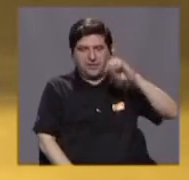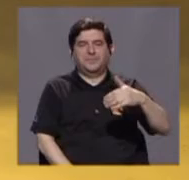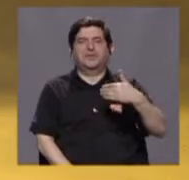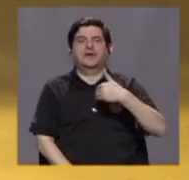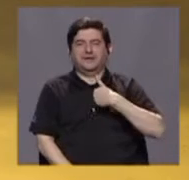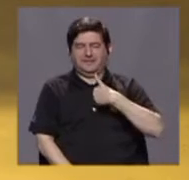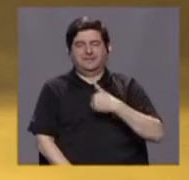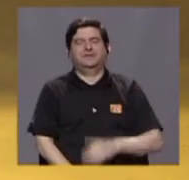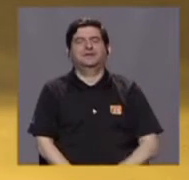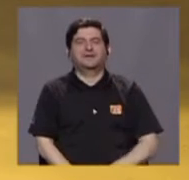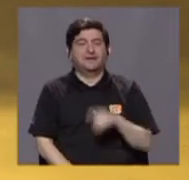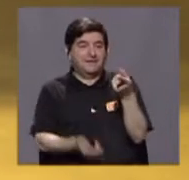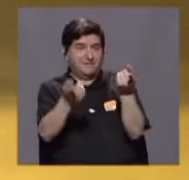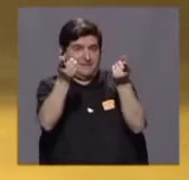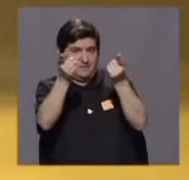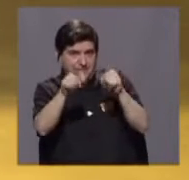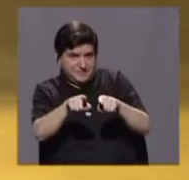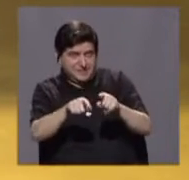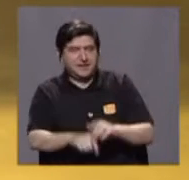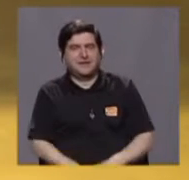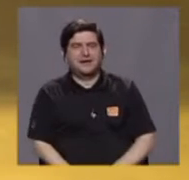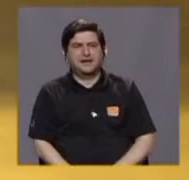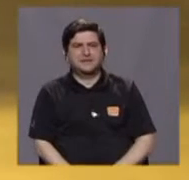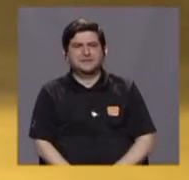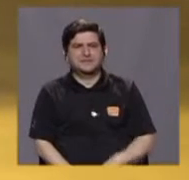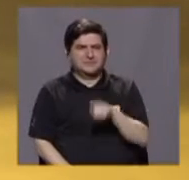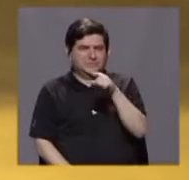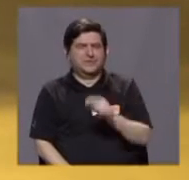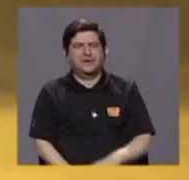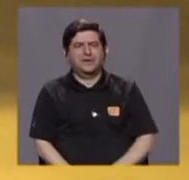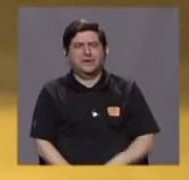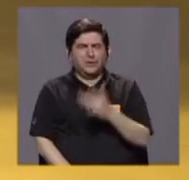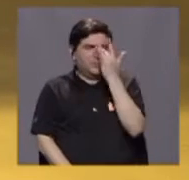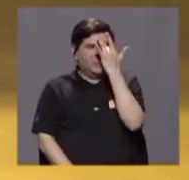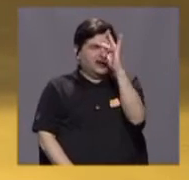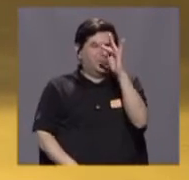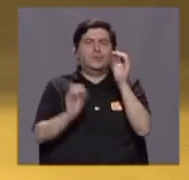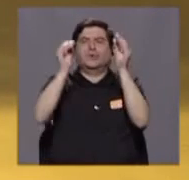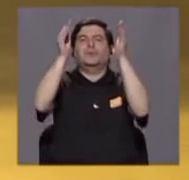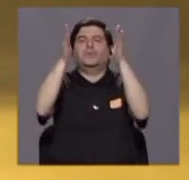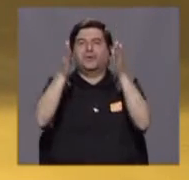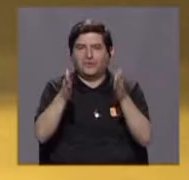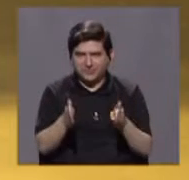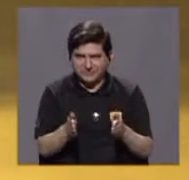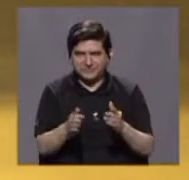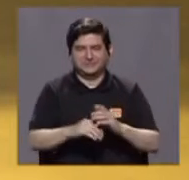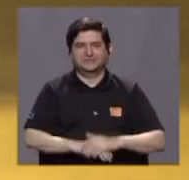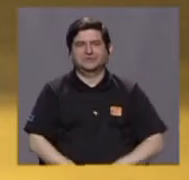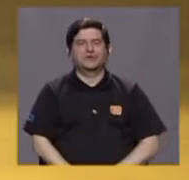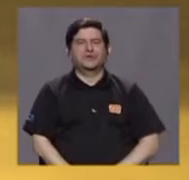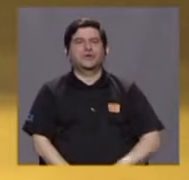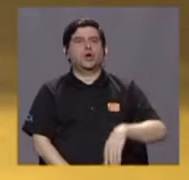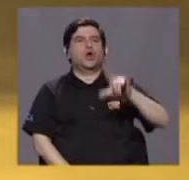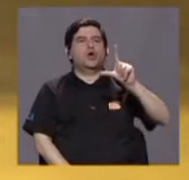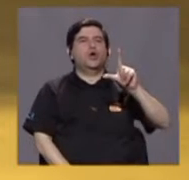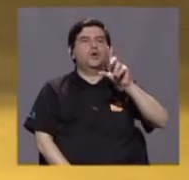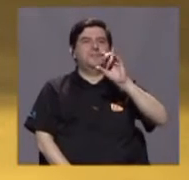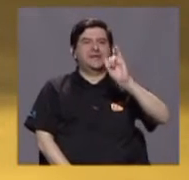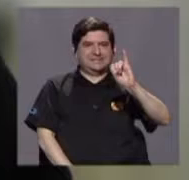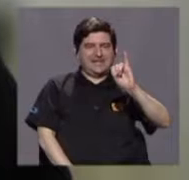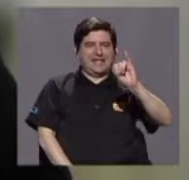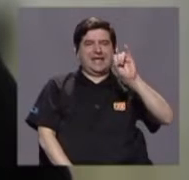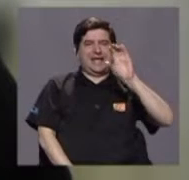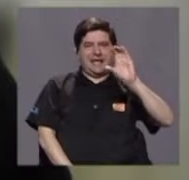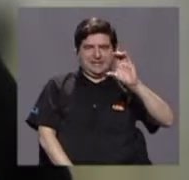parte de el lúcido profesor López y Casas